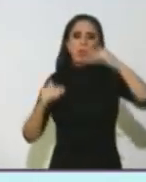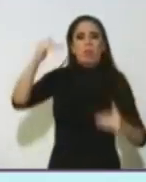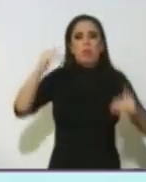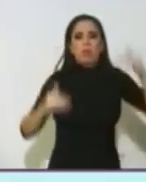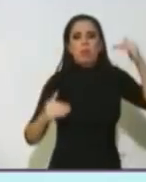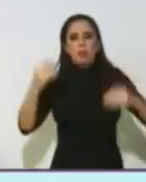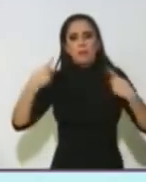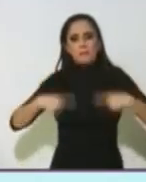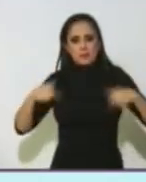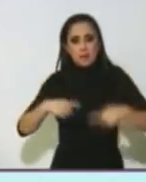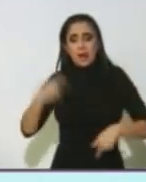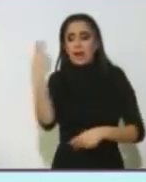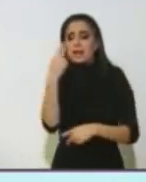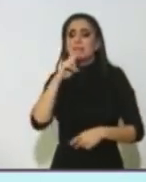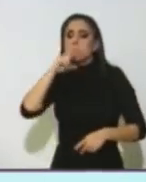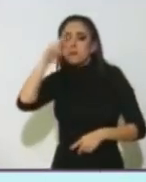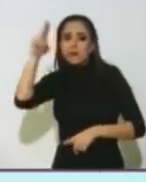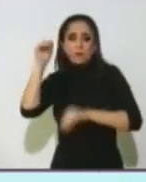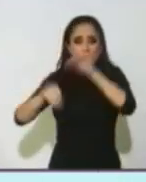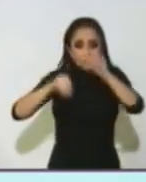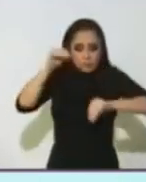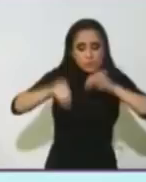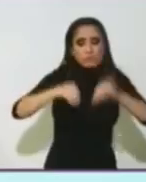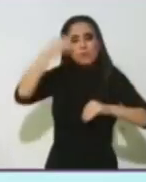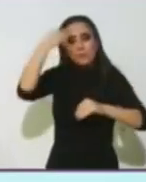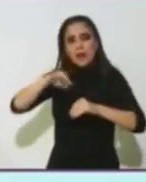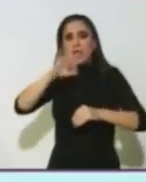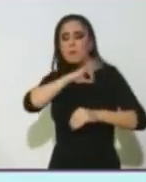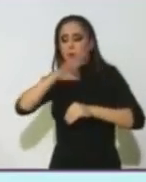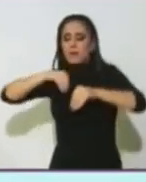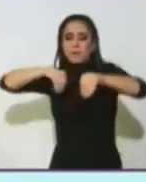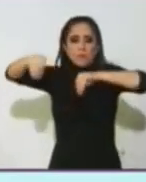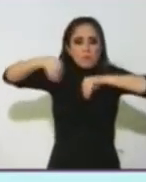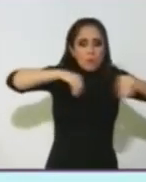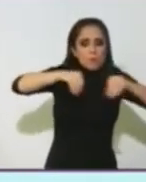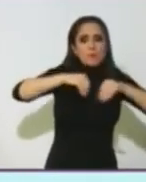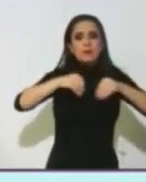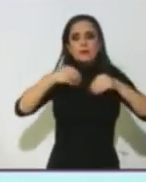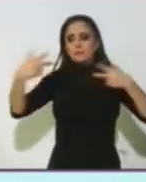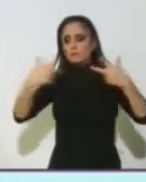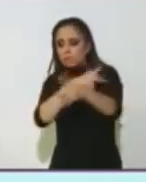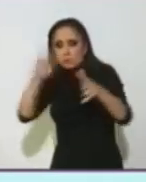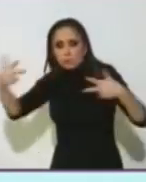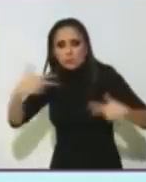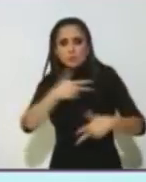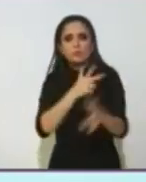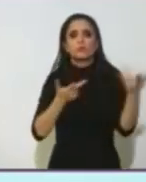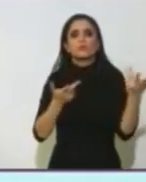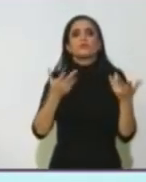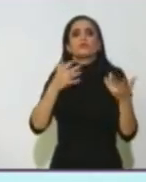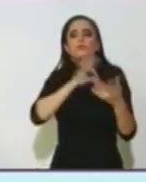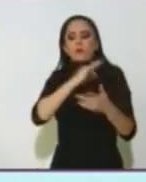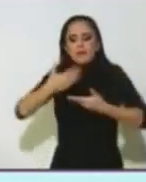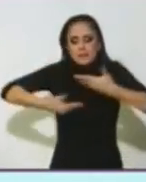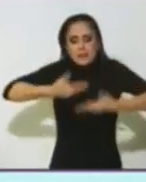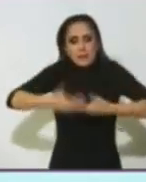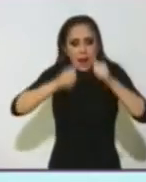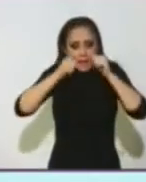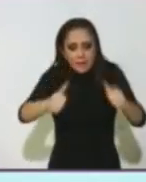necesitamos mejorar las condiciones de movilidad que nos permitan tener acceso a bienes y servicios en igualdad de circunstancias